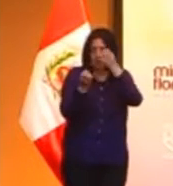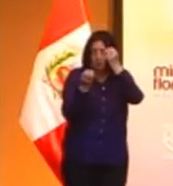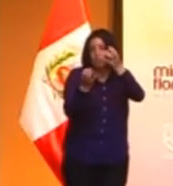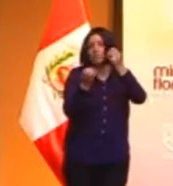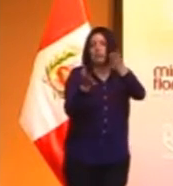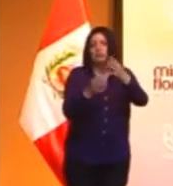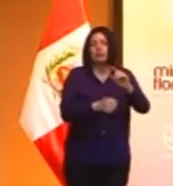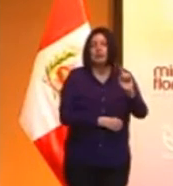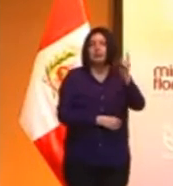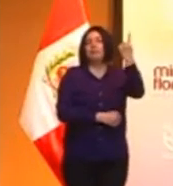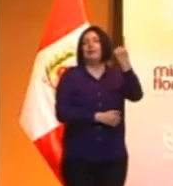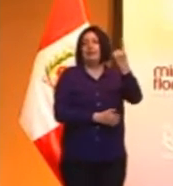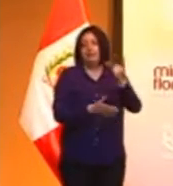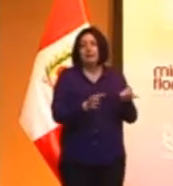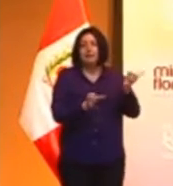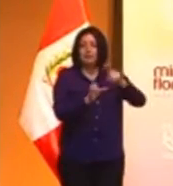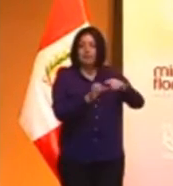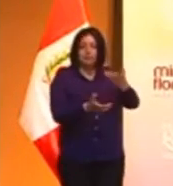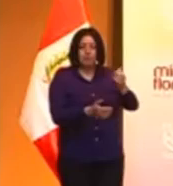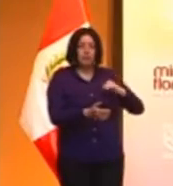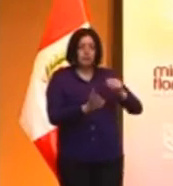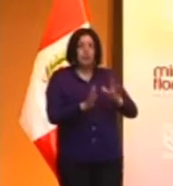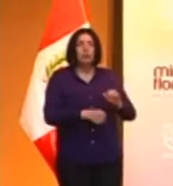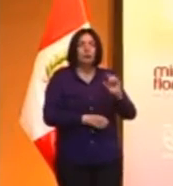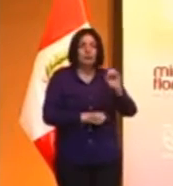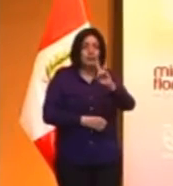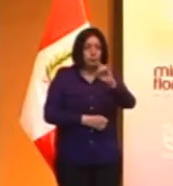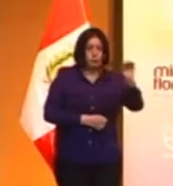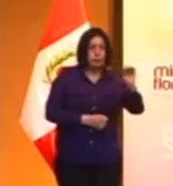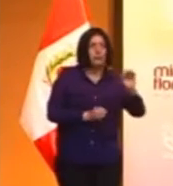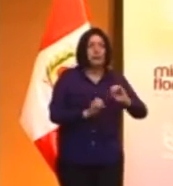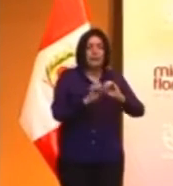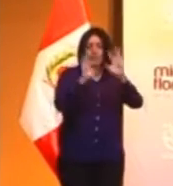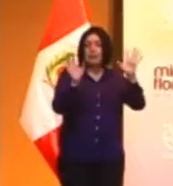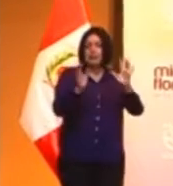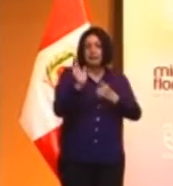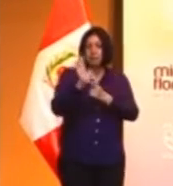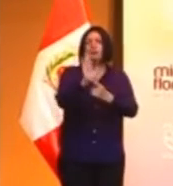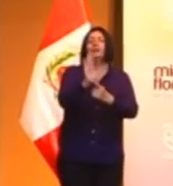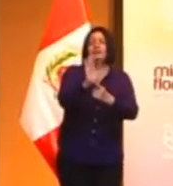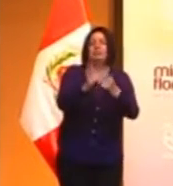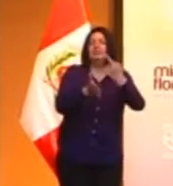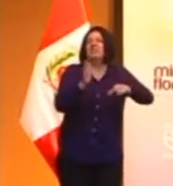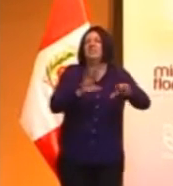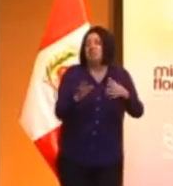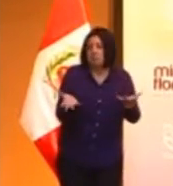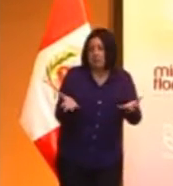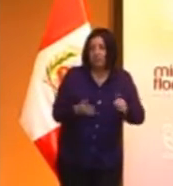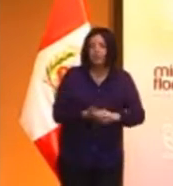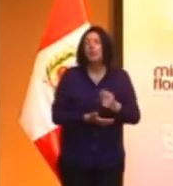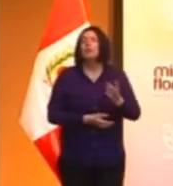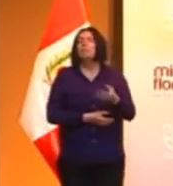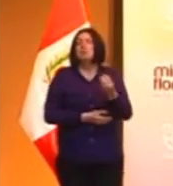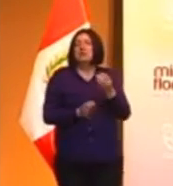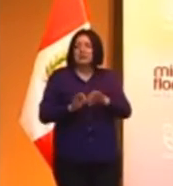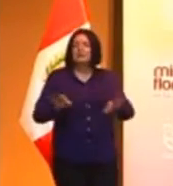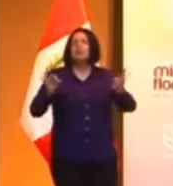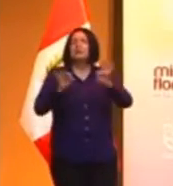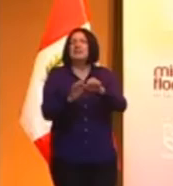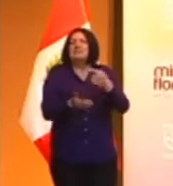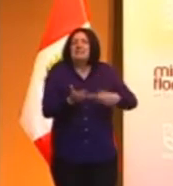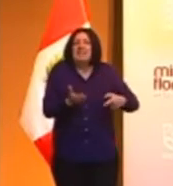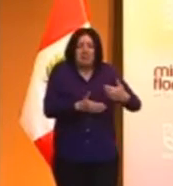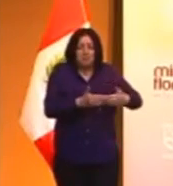primera gestión, a los 100 días mostramos lo que habíamos hecho en esos 100 días, porque es muy importante también ver el